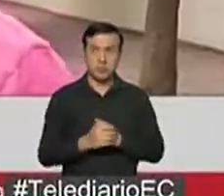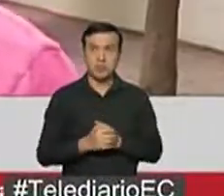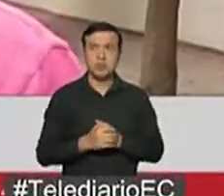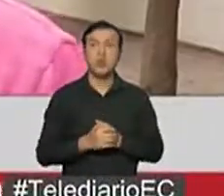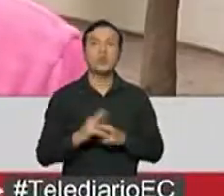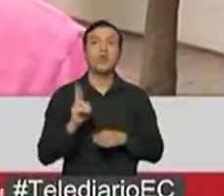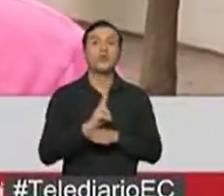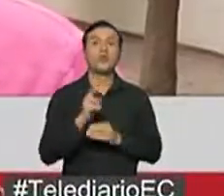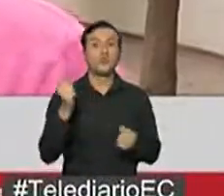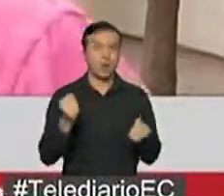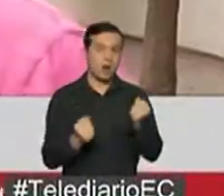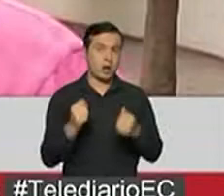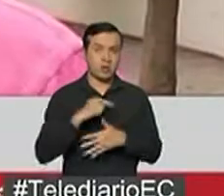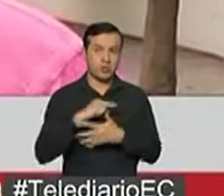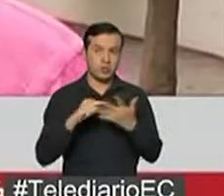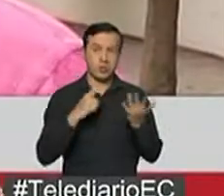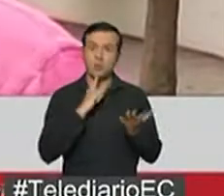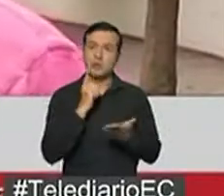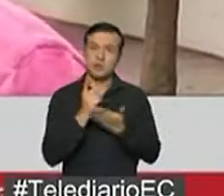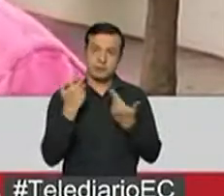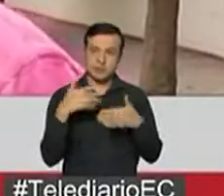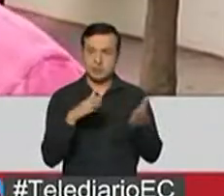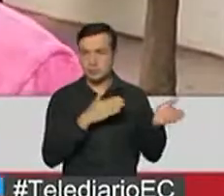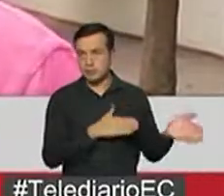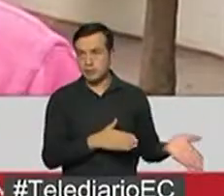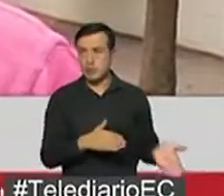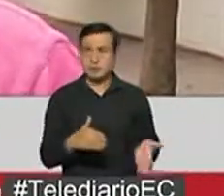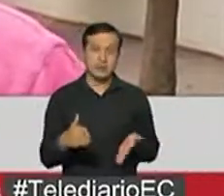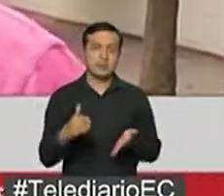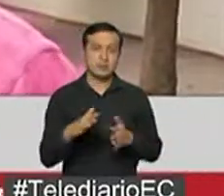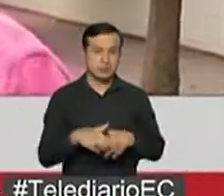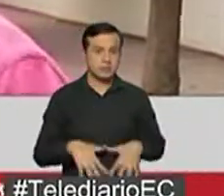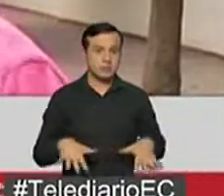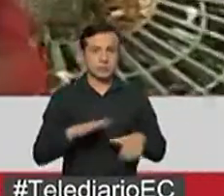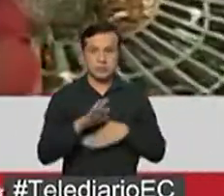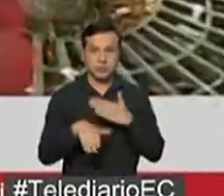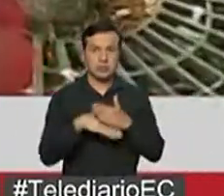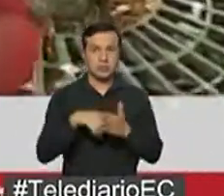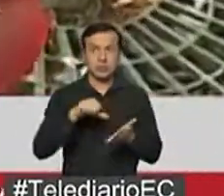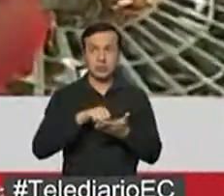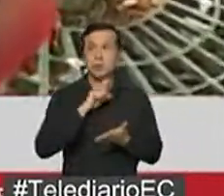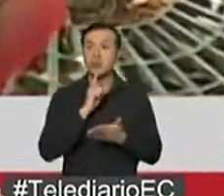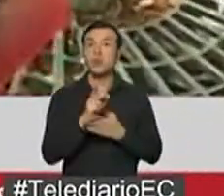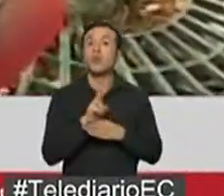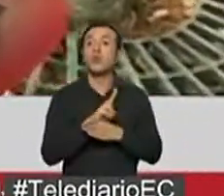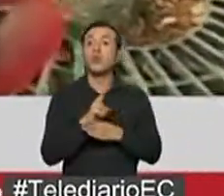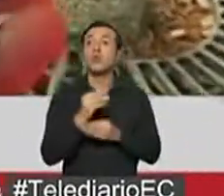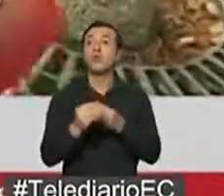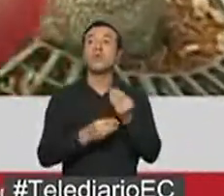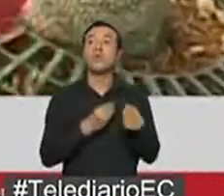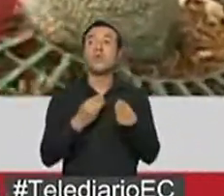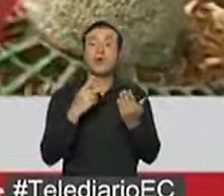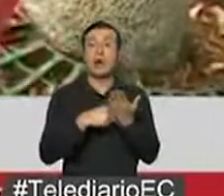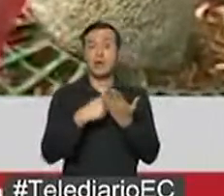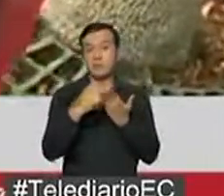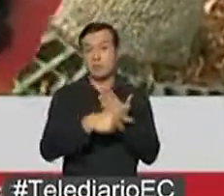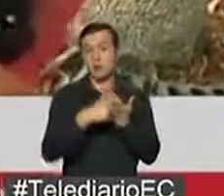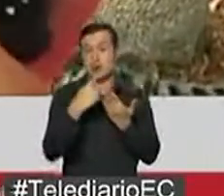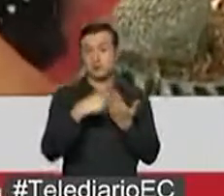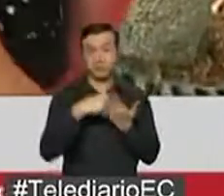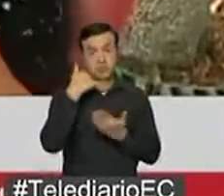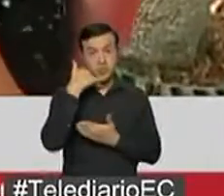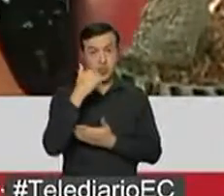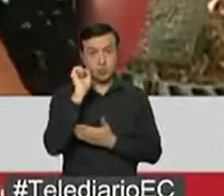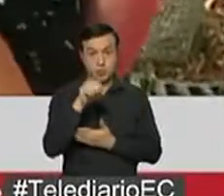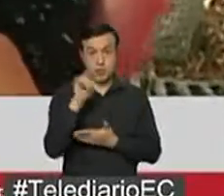uso del vehículo esto va a la par del peatón de la peatonización de las ciudades el uso es mediante un aplicativo móvil disponible